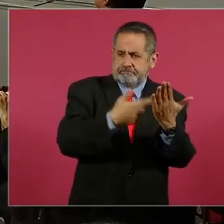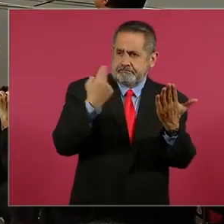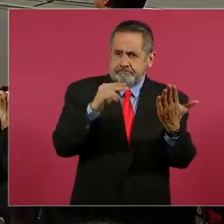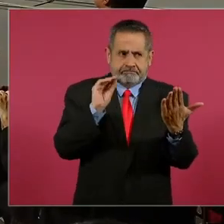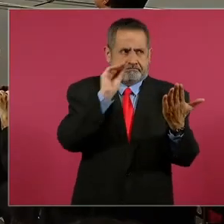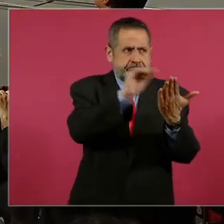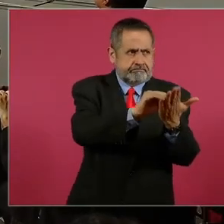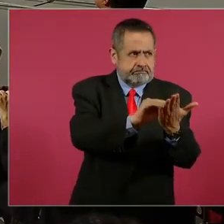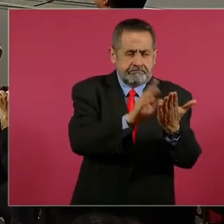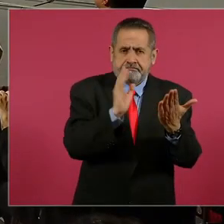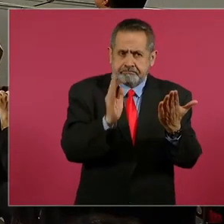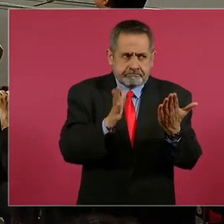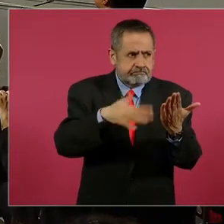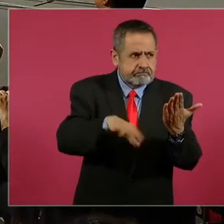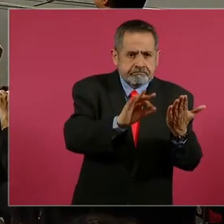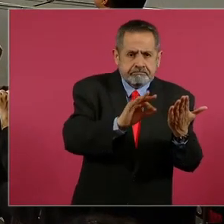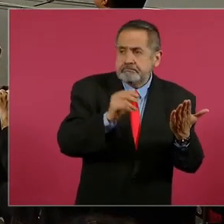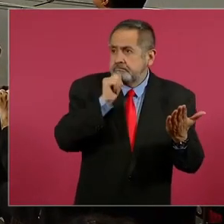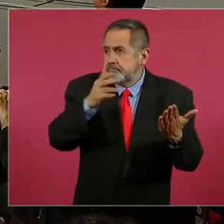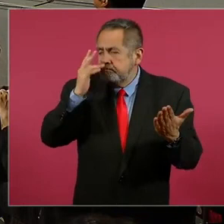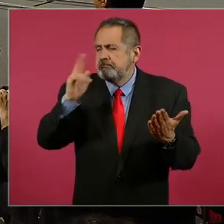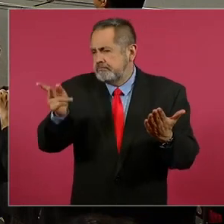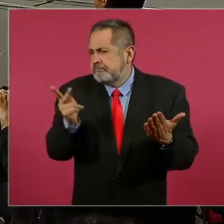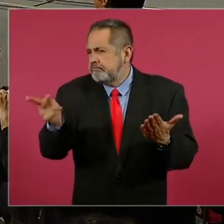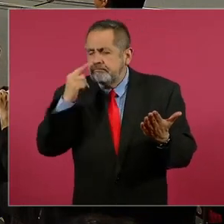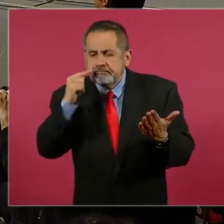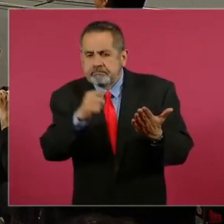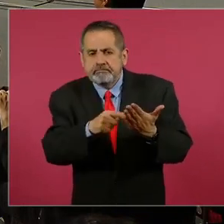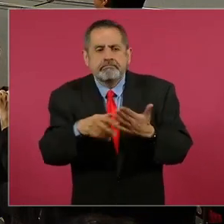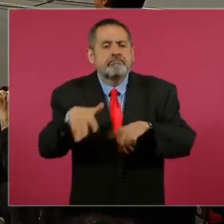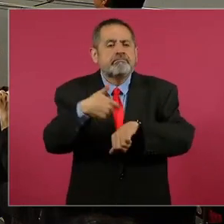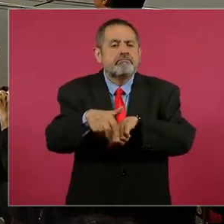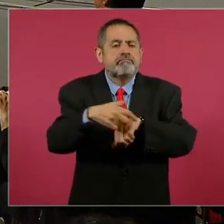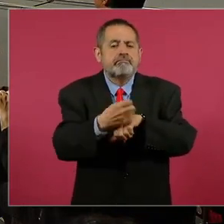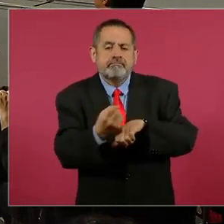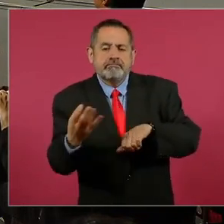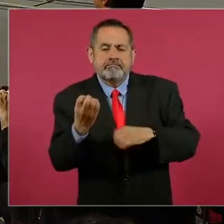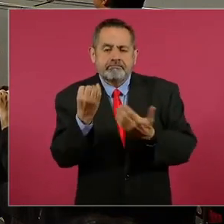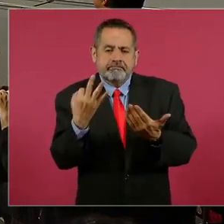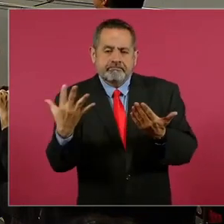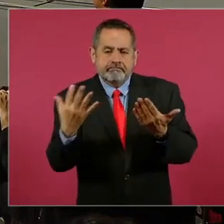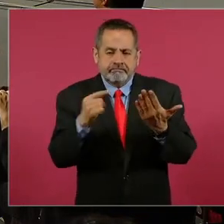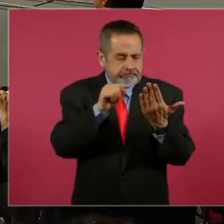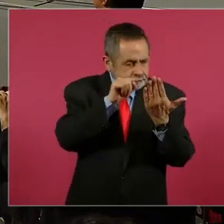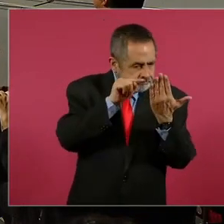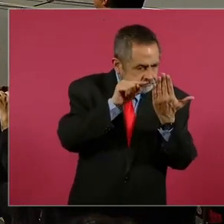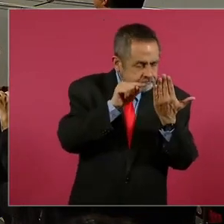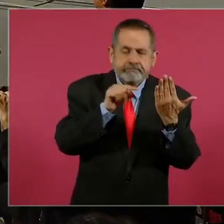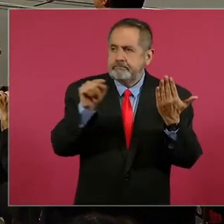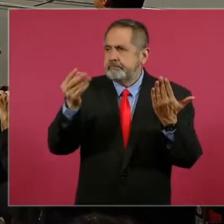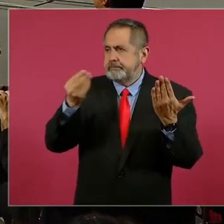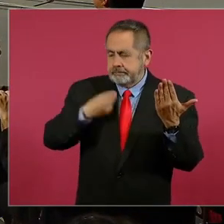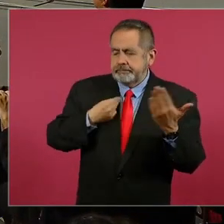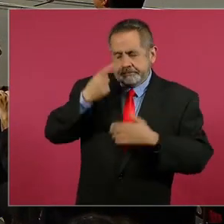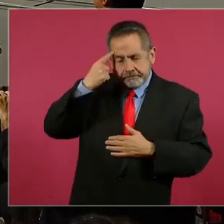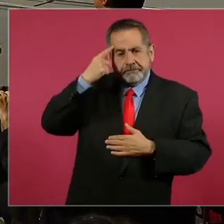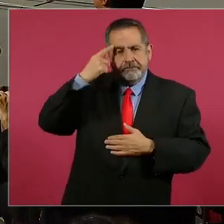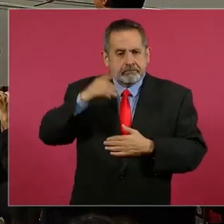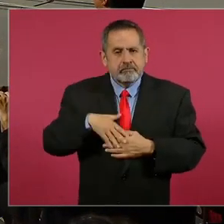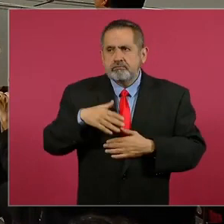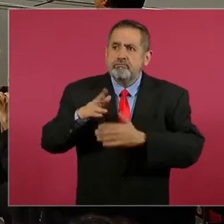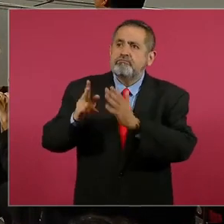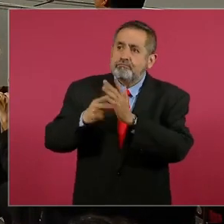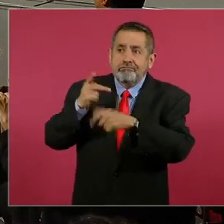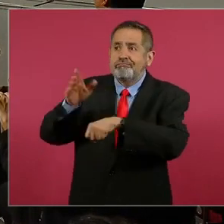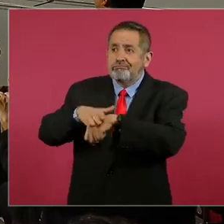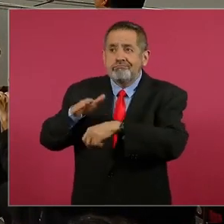Nacional, ahí se puede informar. Si deseas saber el folio único de búsqueda o si deseas confirmar tu denuncia